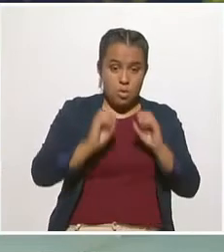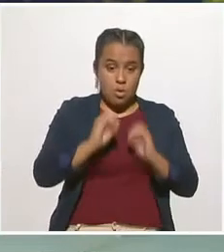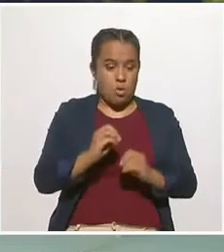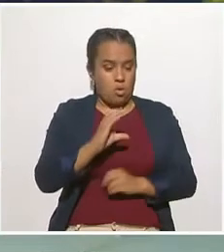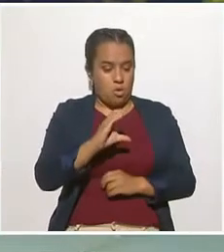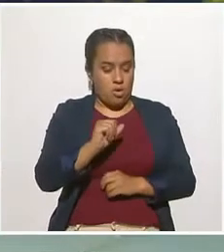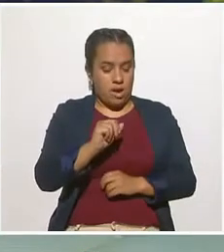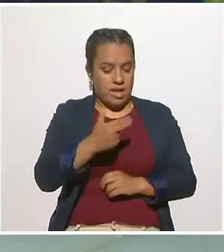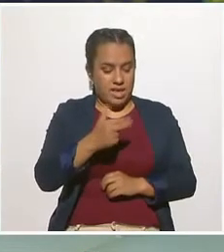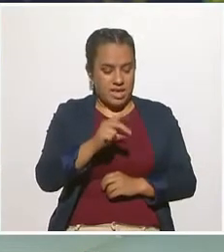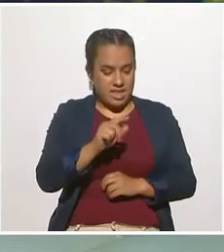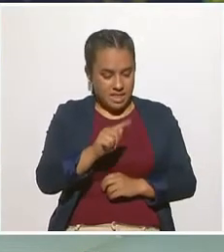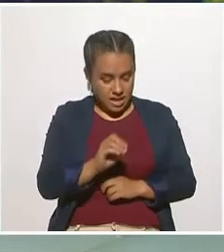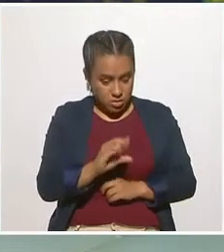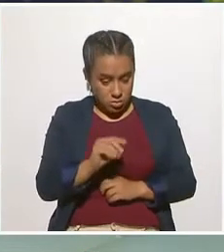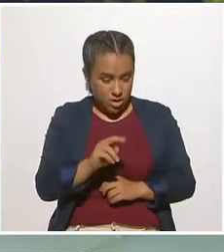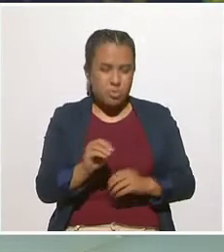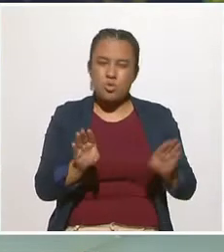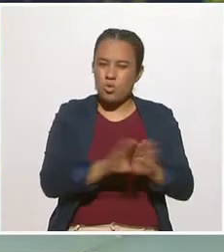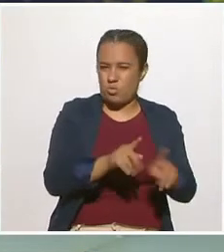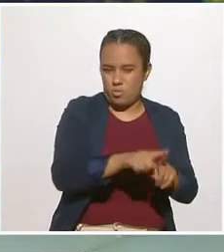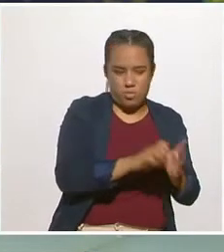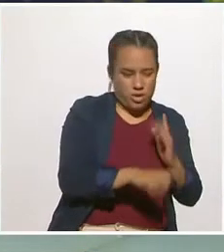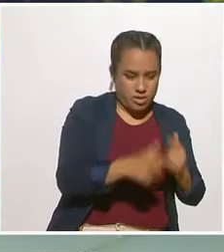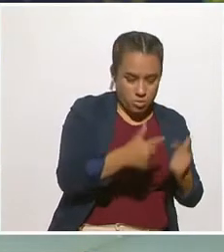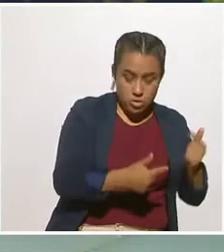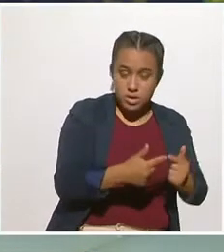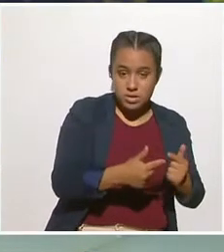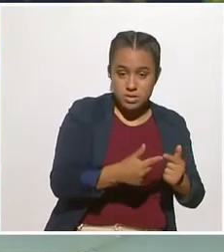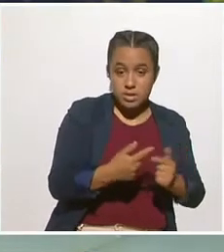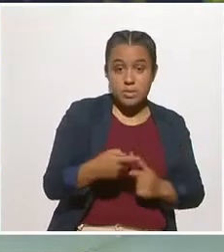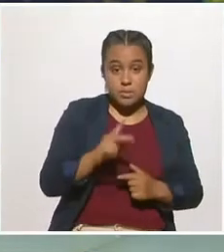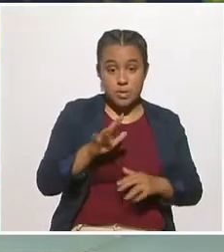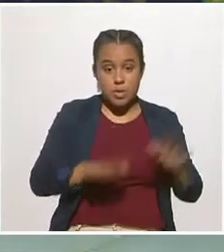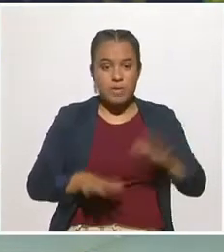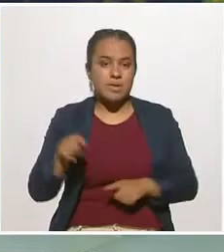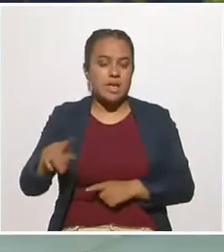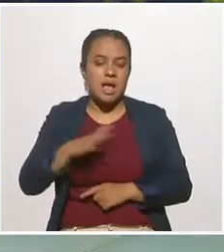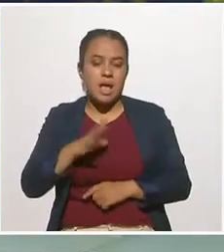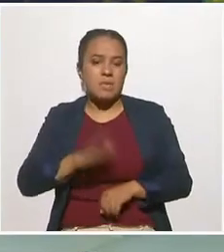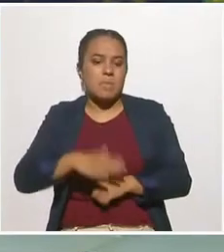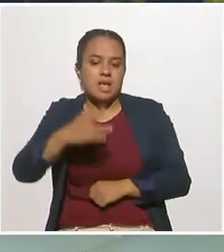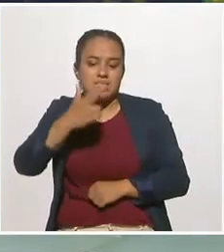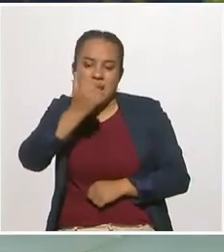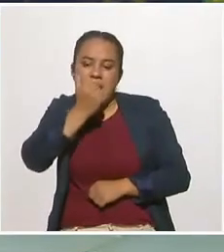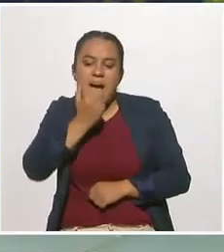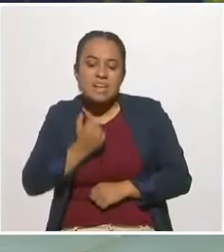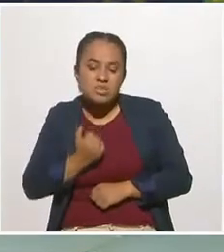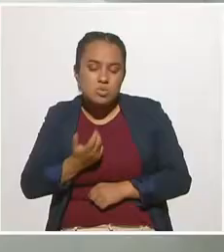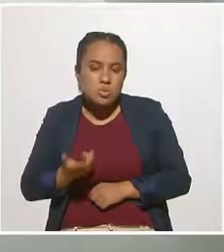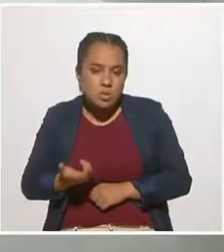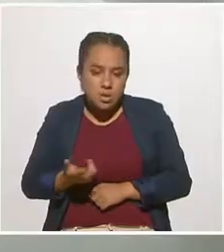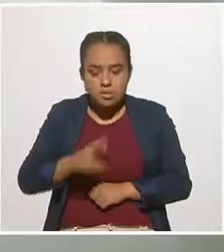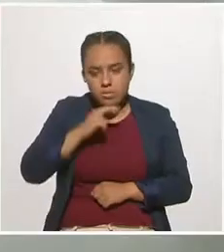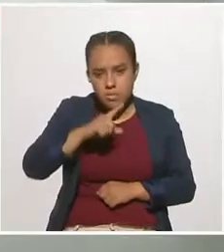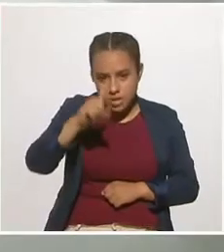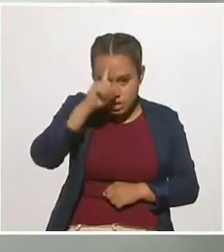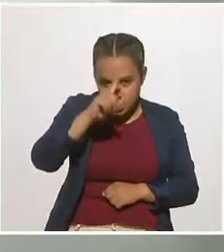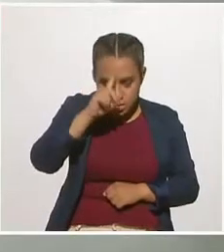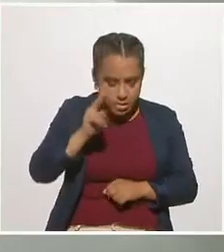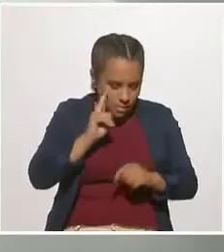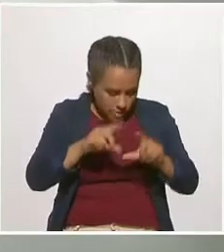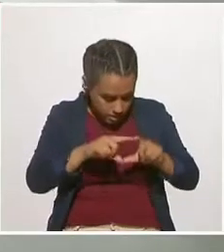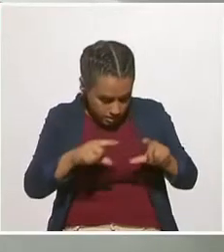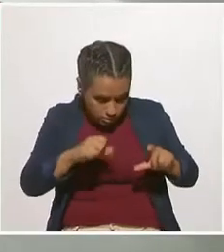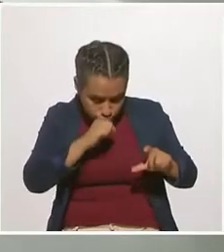leche, pero en ocasiones tienen más azúcares. Entonces, aquí la recomendación es ve la etiqueta y la que tenga menos